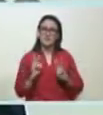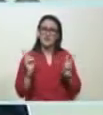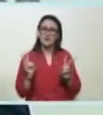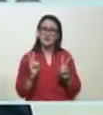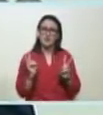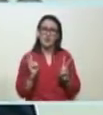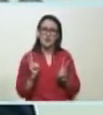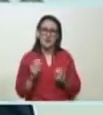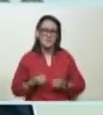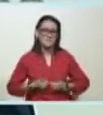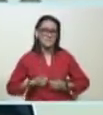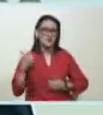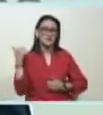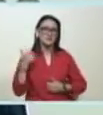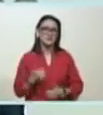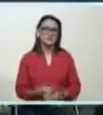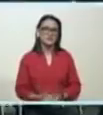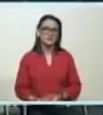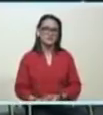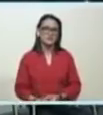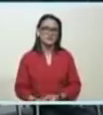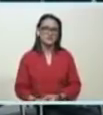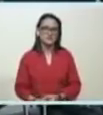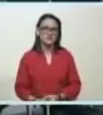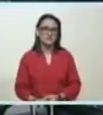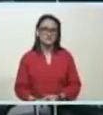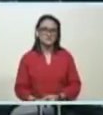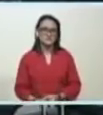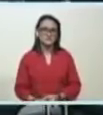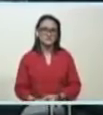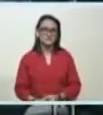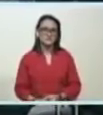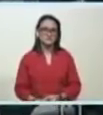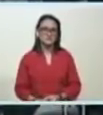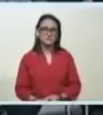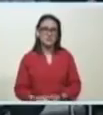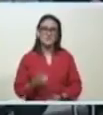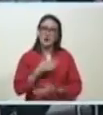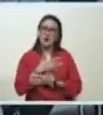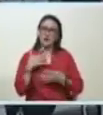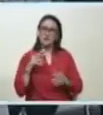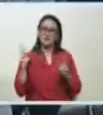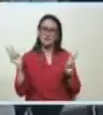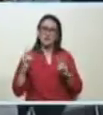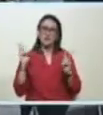sido mayor, la victoria hubiera sido más grande.